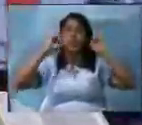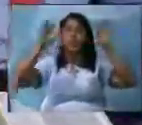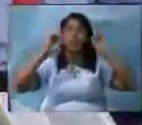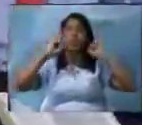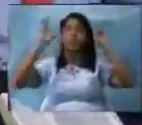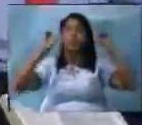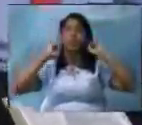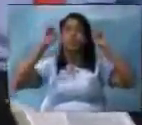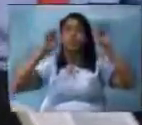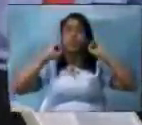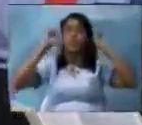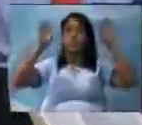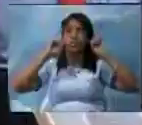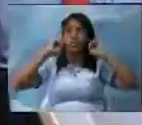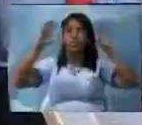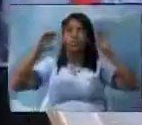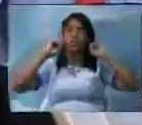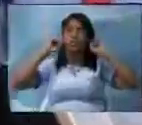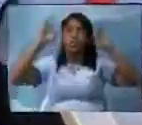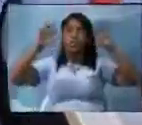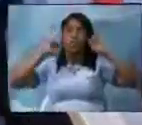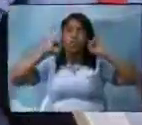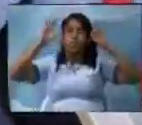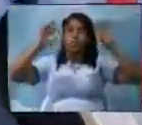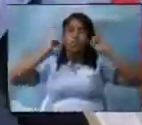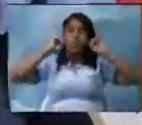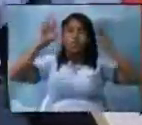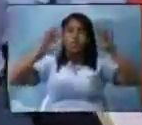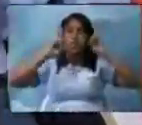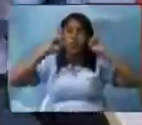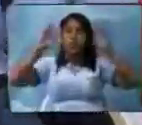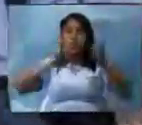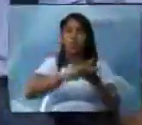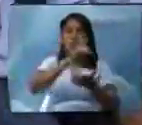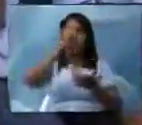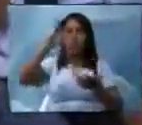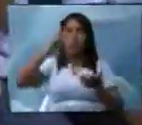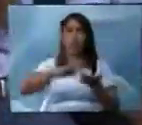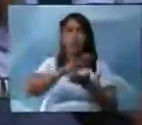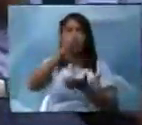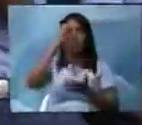Gloria a Dios Gloria a Dios Gloria a Dios Gloria a Dios Gloria a